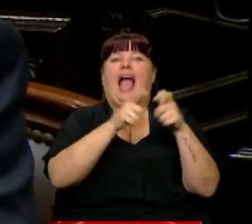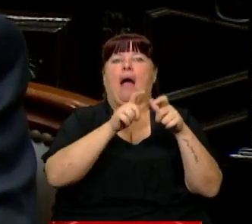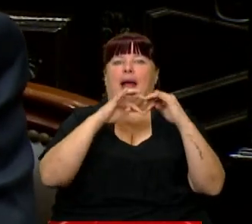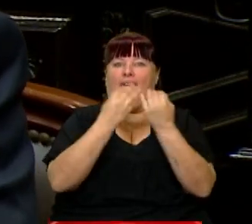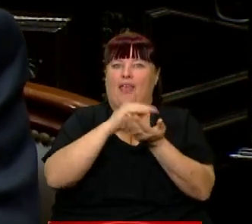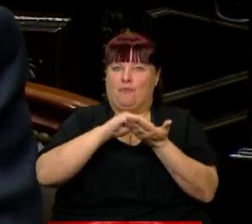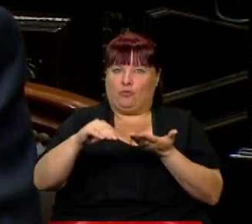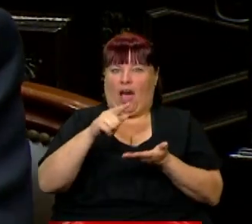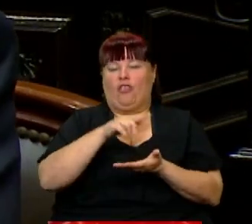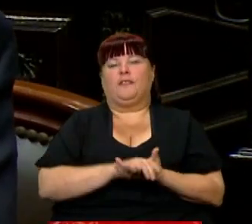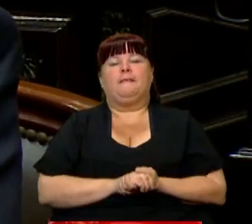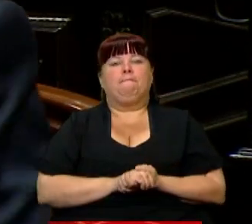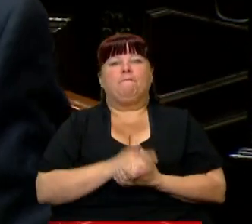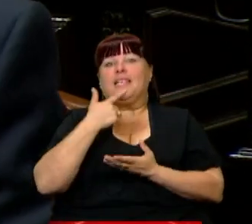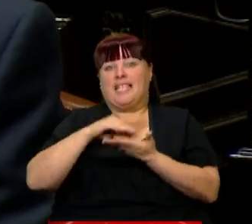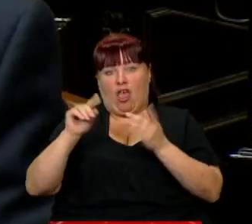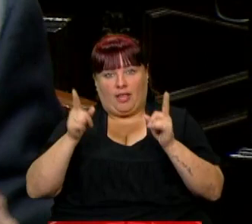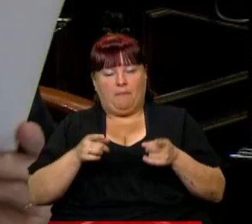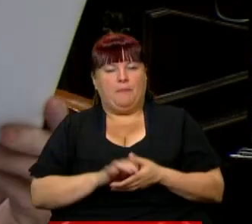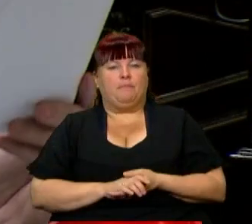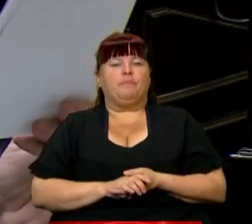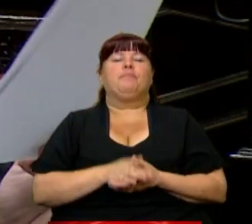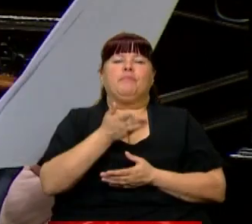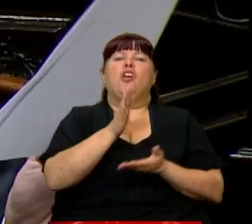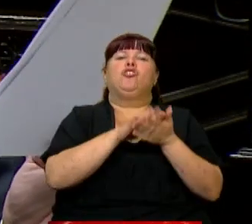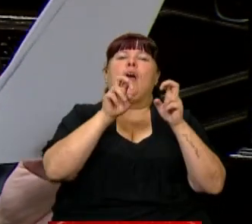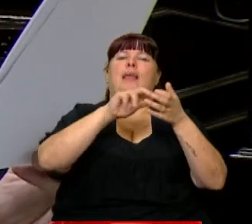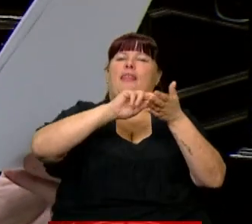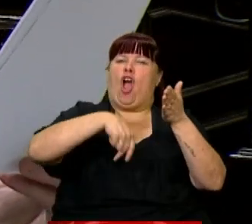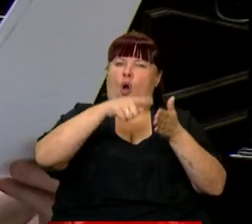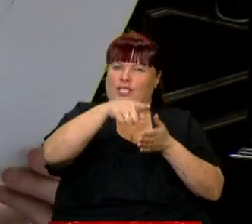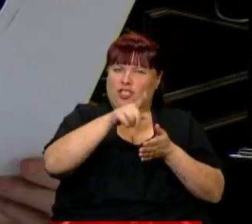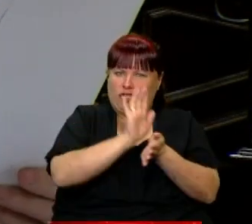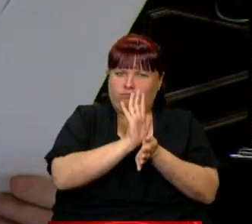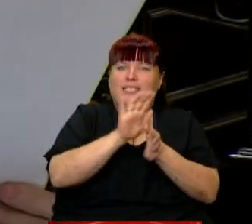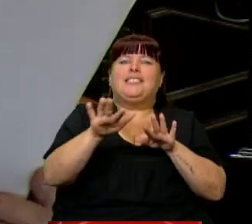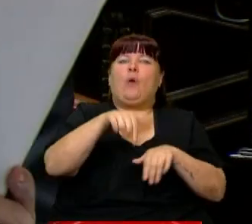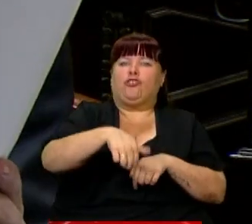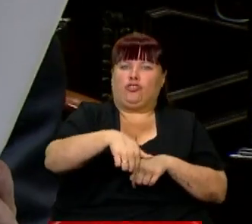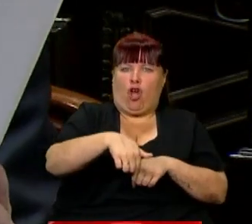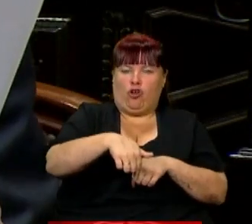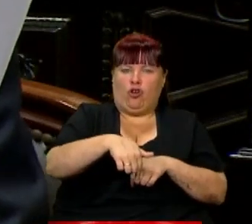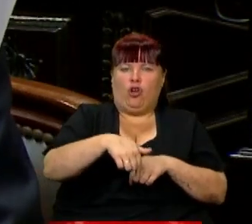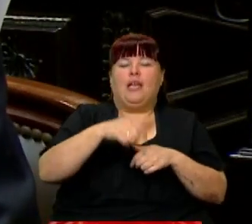cámaras. Ahora, tanto para la convención en la situación actual